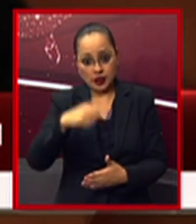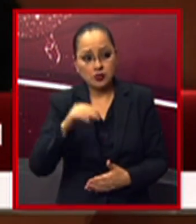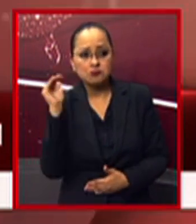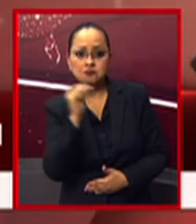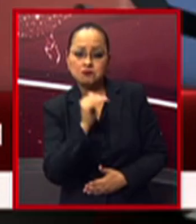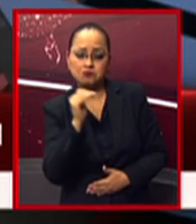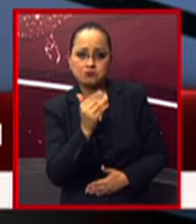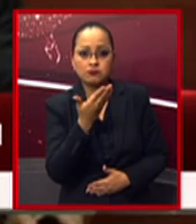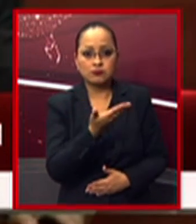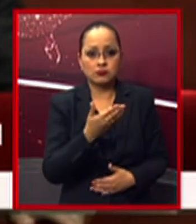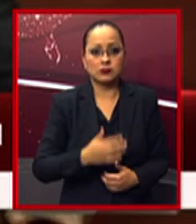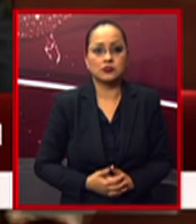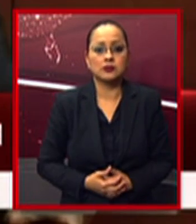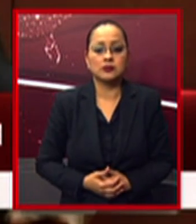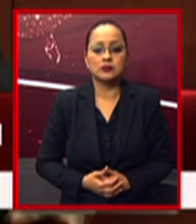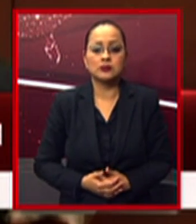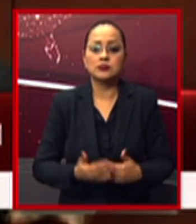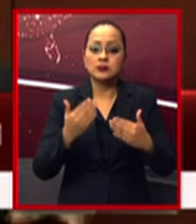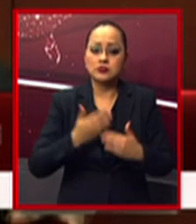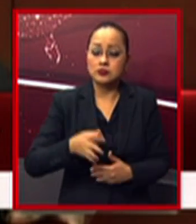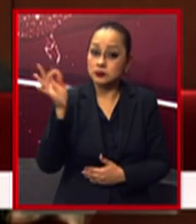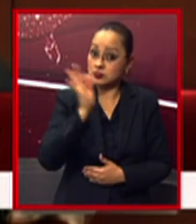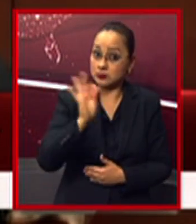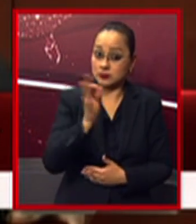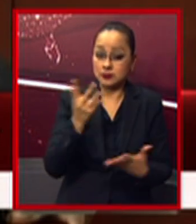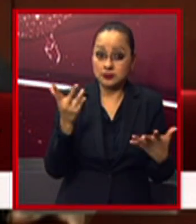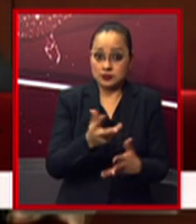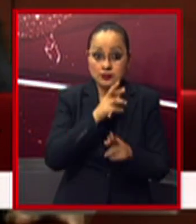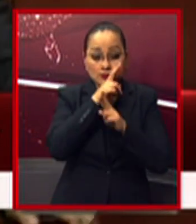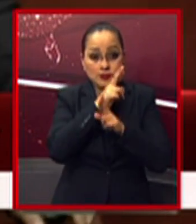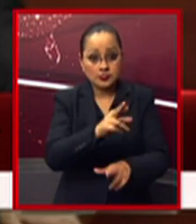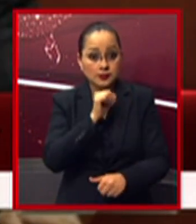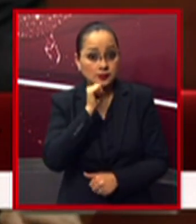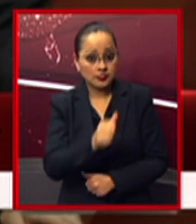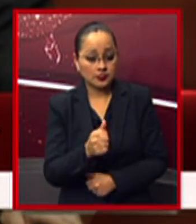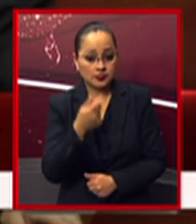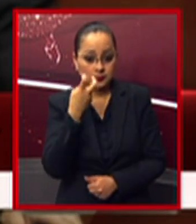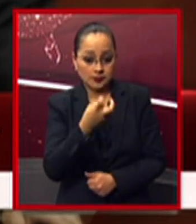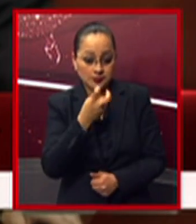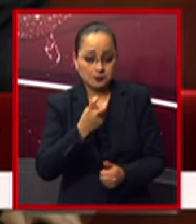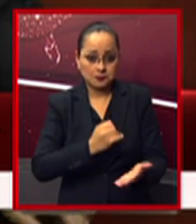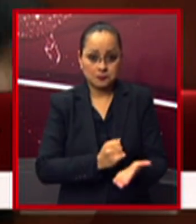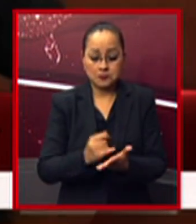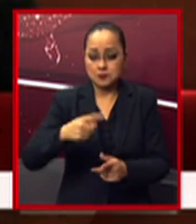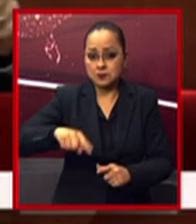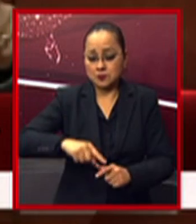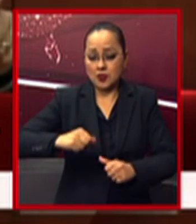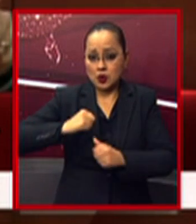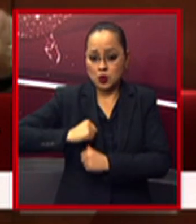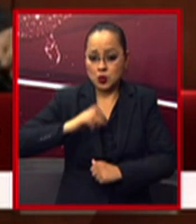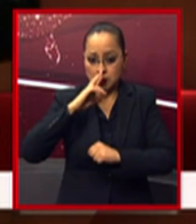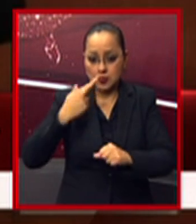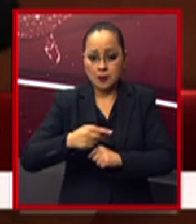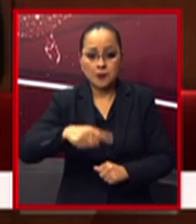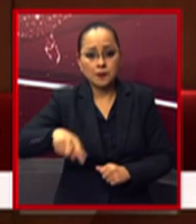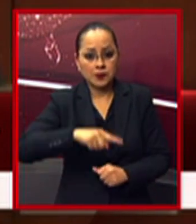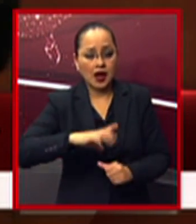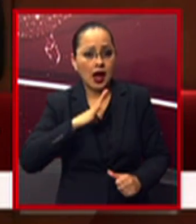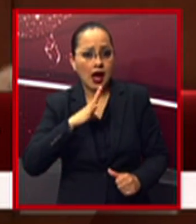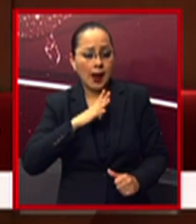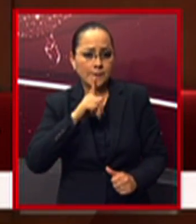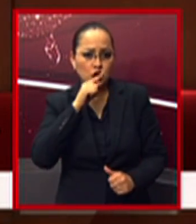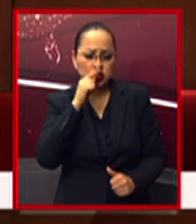demandado. Y que si no se logra resolver la presencia de la autoridad civil a través de una